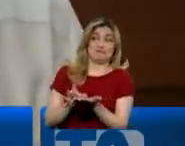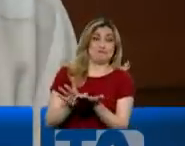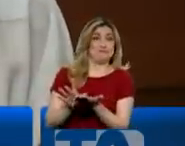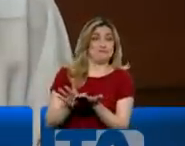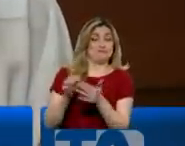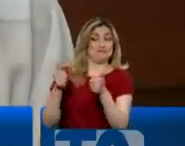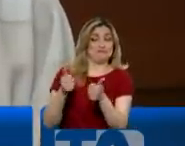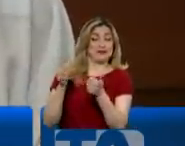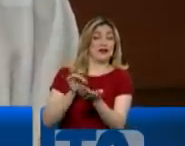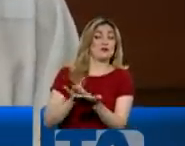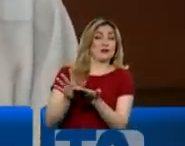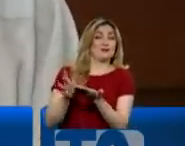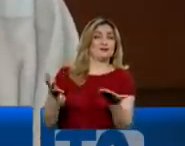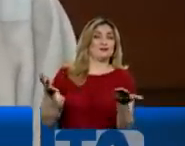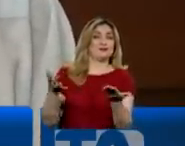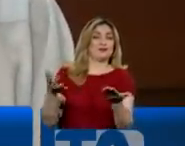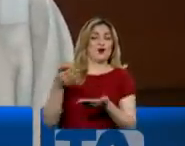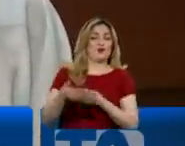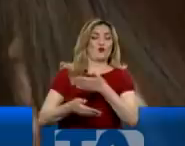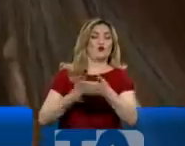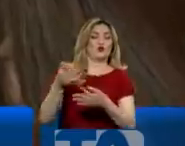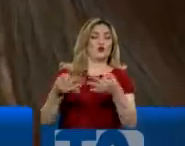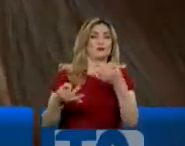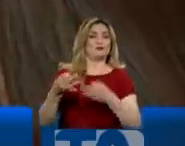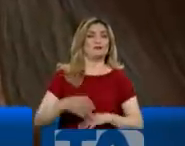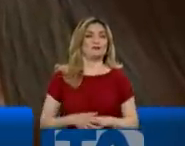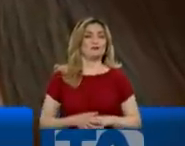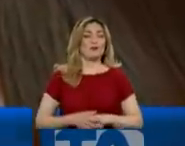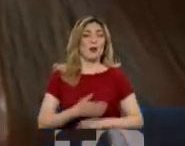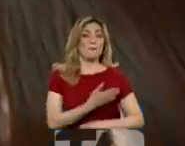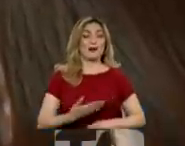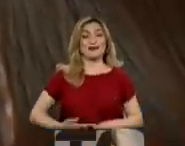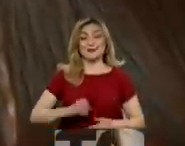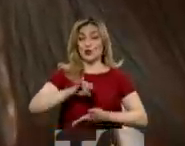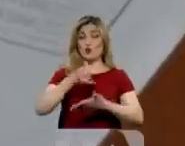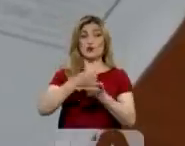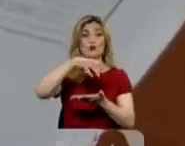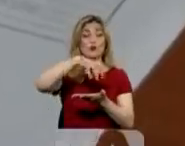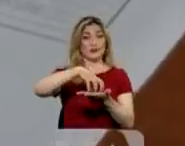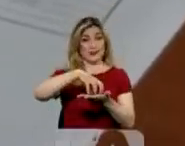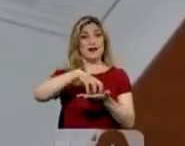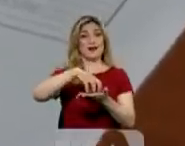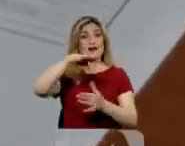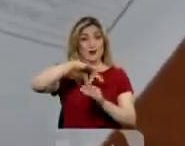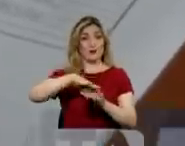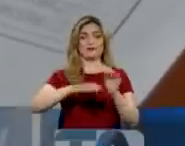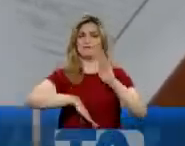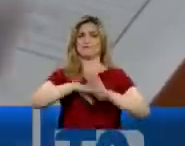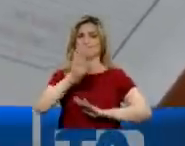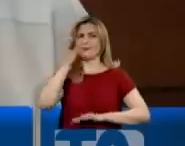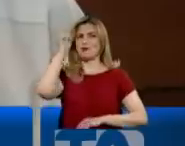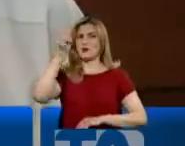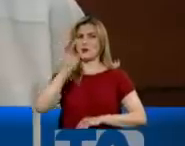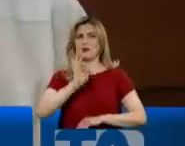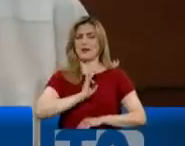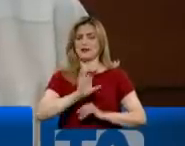la lista de candidatos inscritos por tener algún proceso judicial según explicó el presidente de la junta provincial electoral en este caso hay más de un criterio